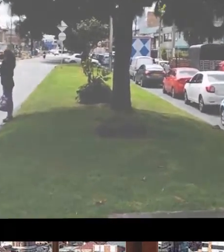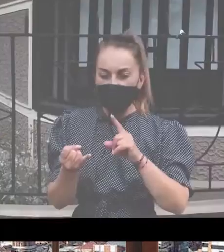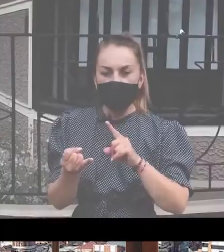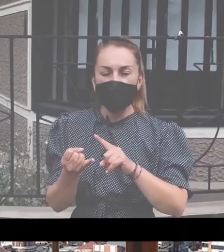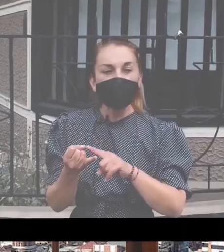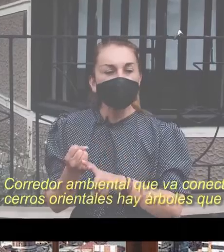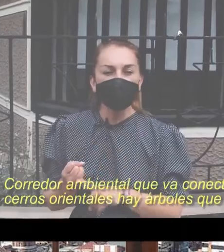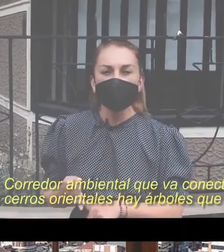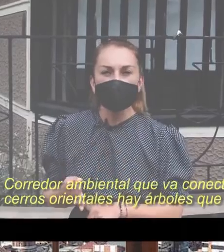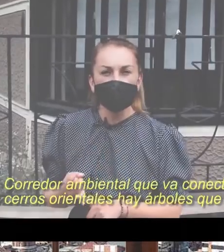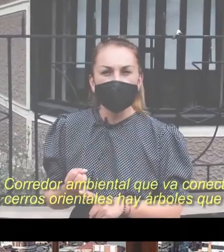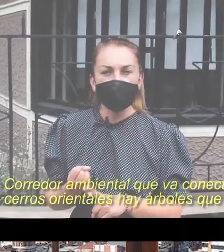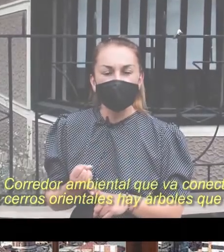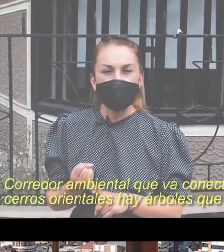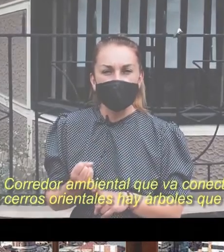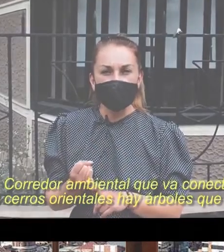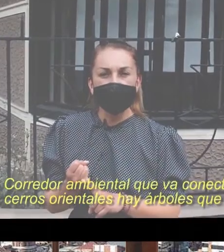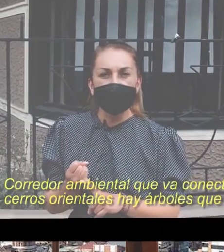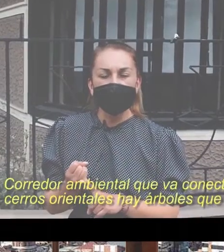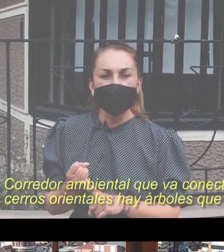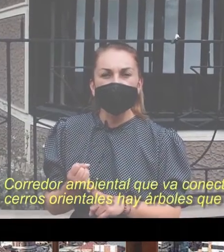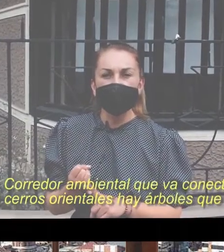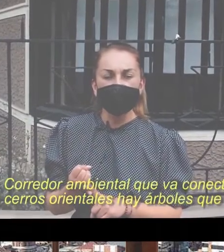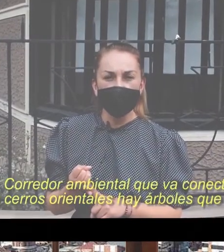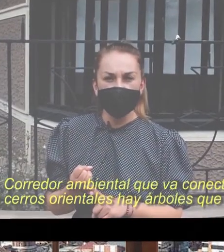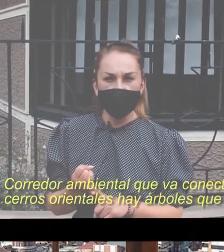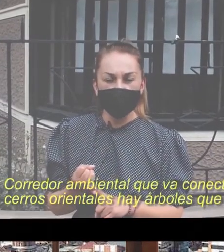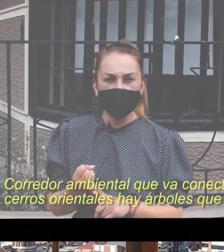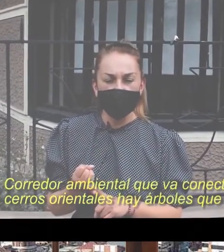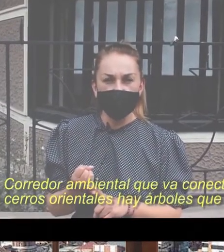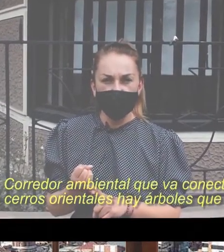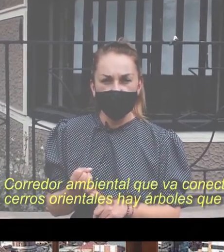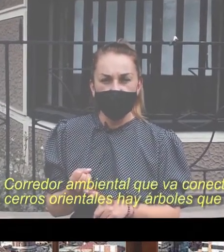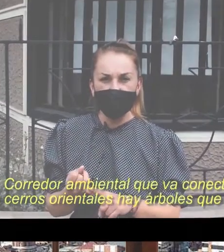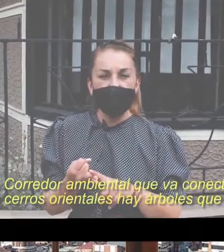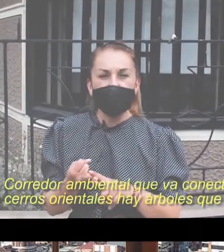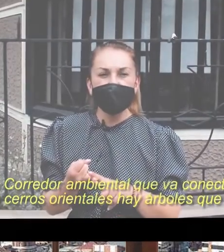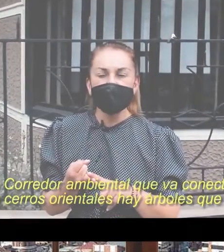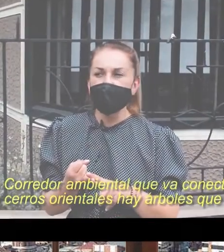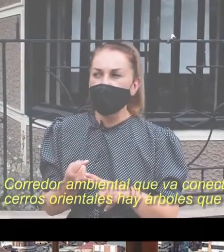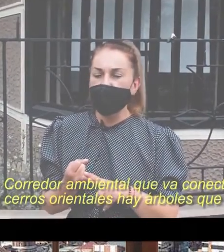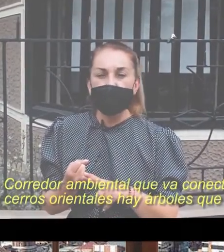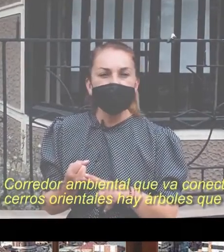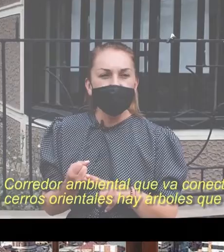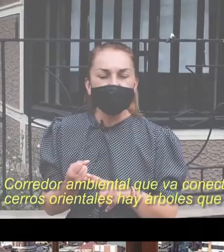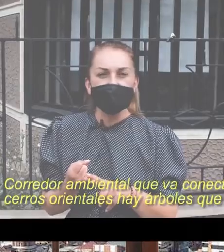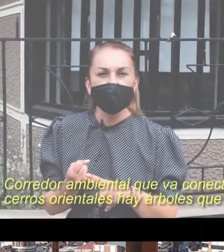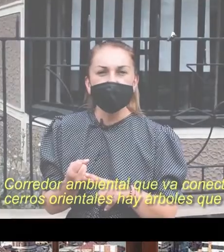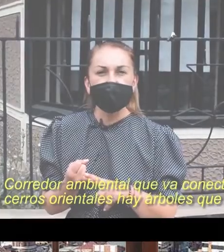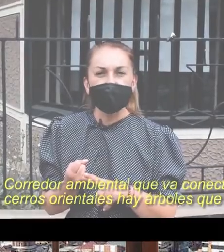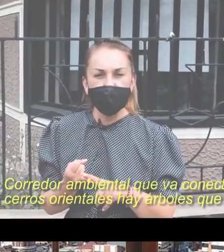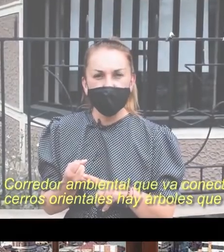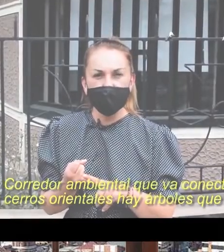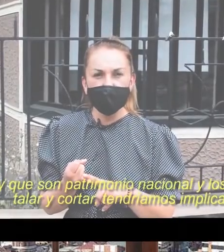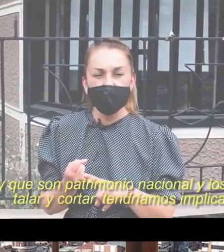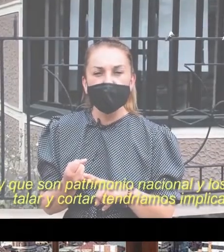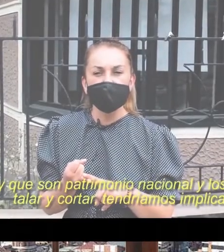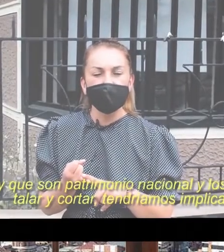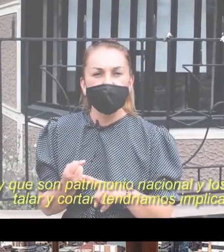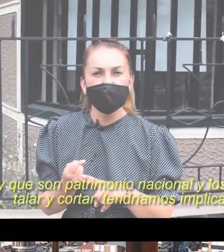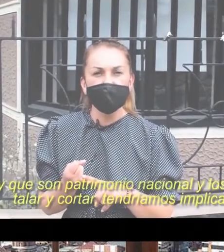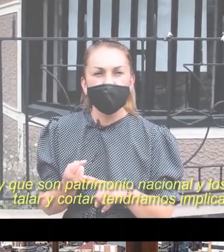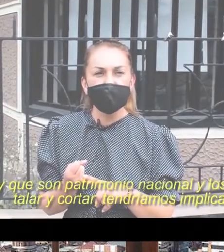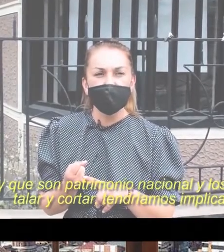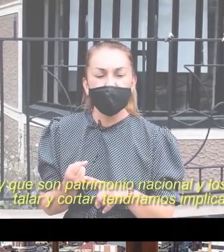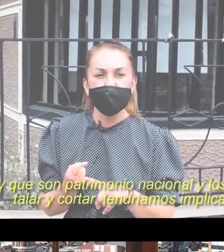el POT decía que había 27 mil sugerencias y que esas se habían incluido en el documento. Pero